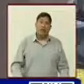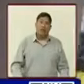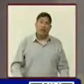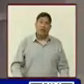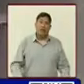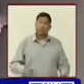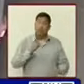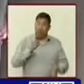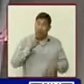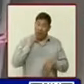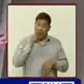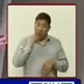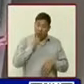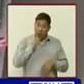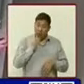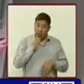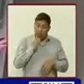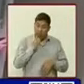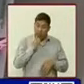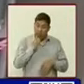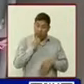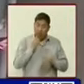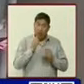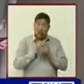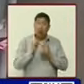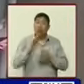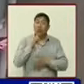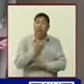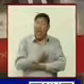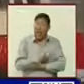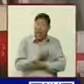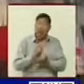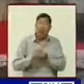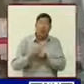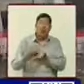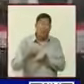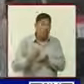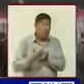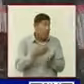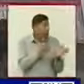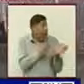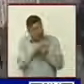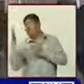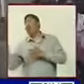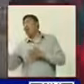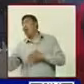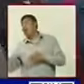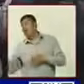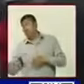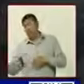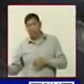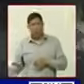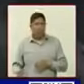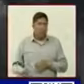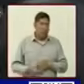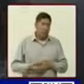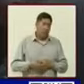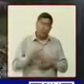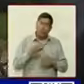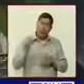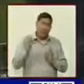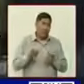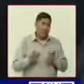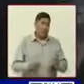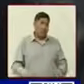Una señorita estaba comprando paraguas con su hijita y se lo ha metido adentro, a las dos chicas sí